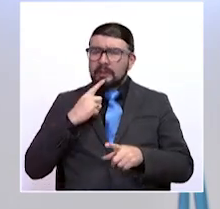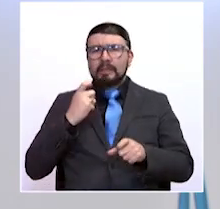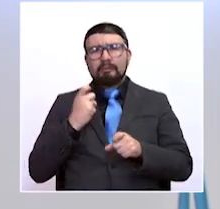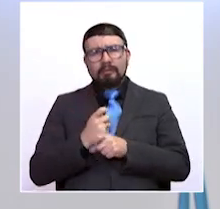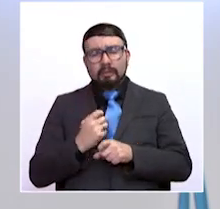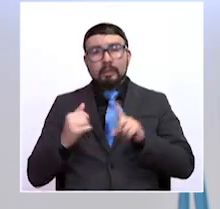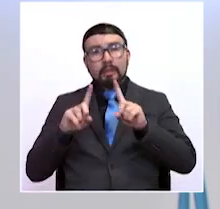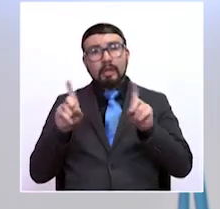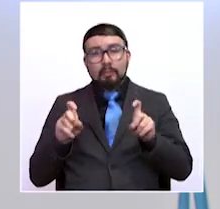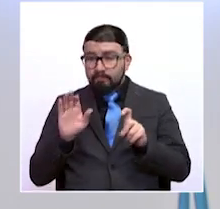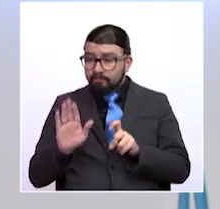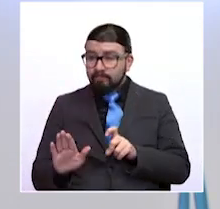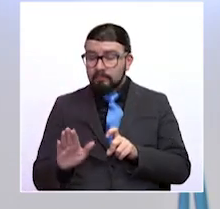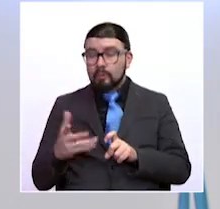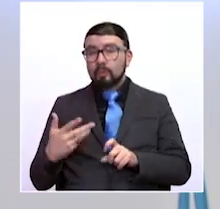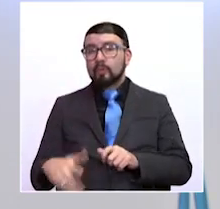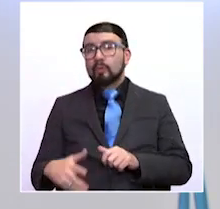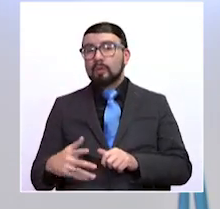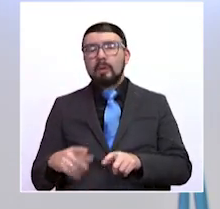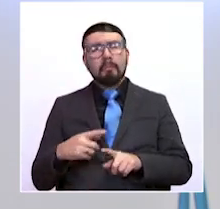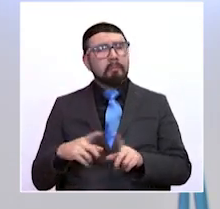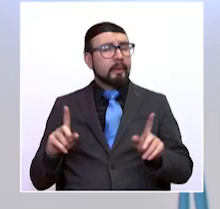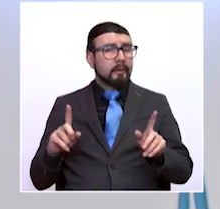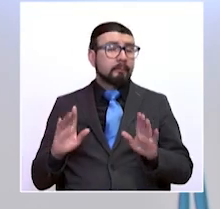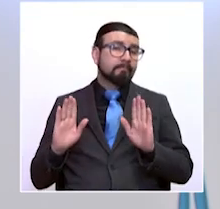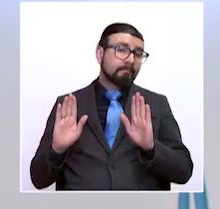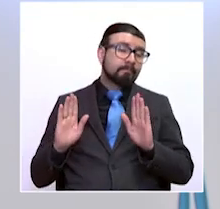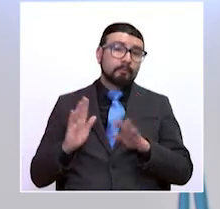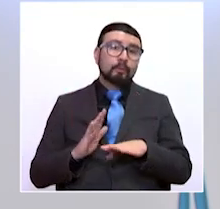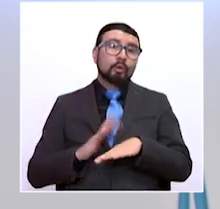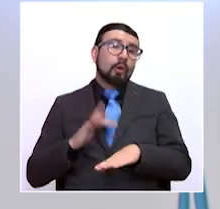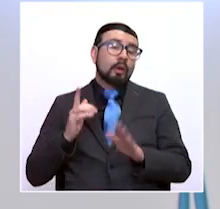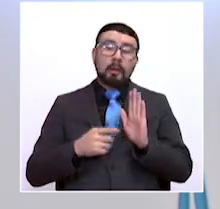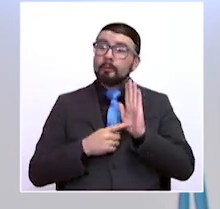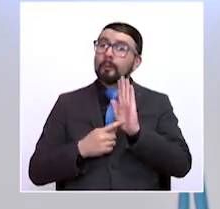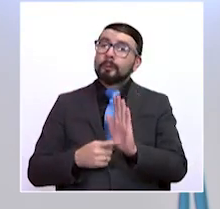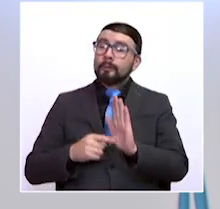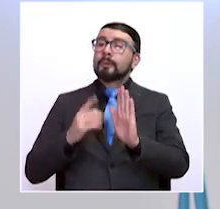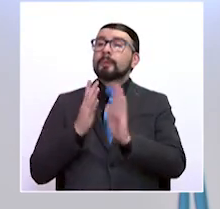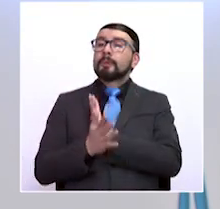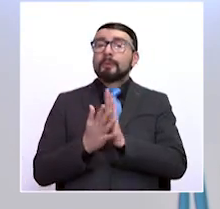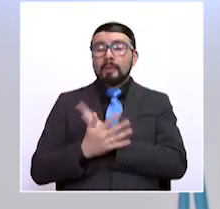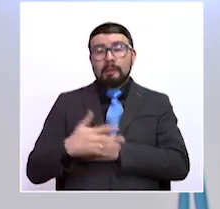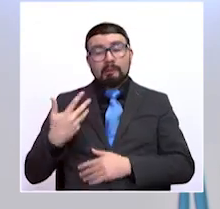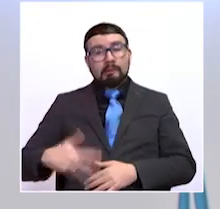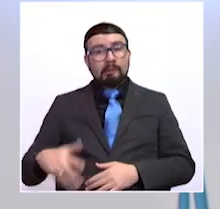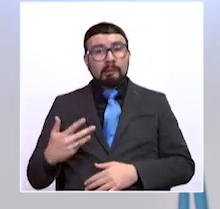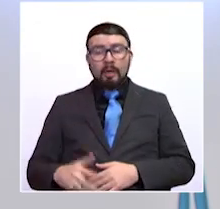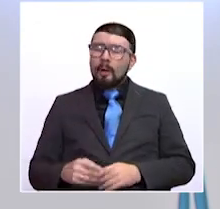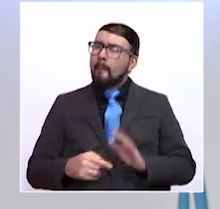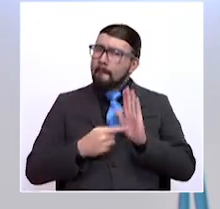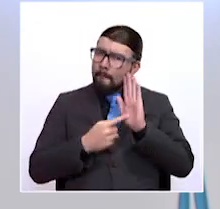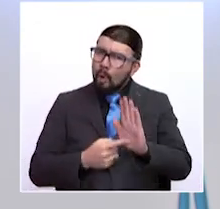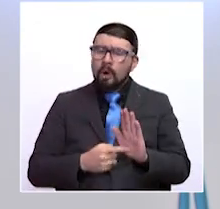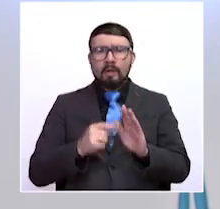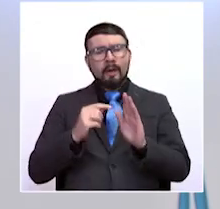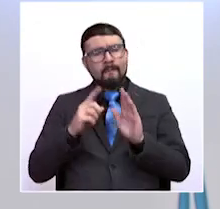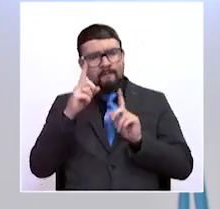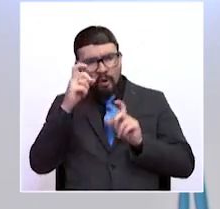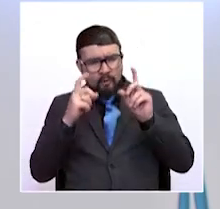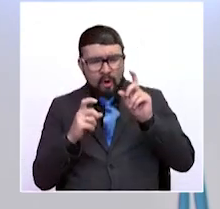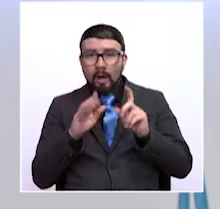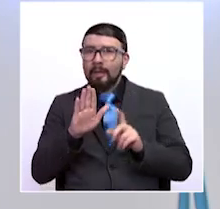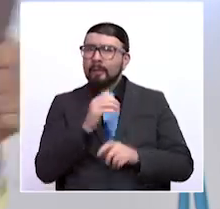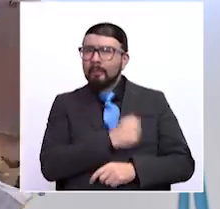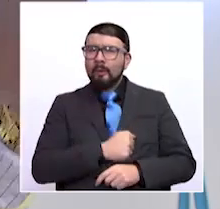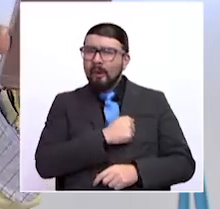tema, pero infortunadamente nos toca mostrarlo y contarlo y es doloroso y vamos a mostrar muchas imágenes para que no vivamos